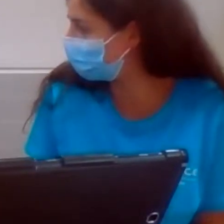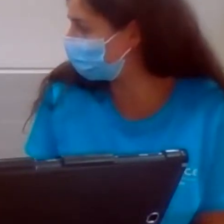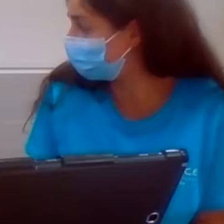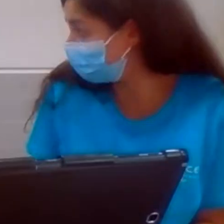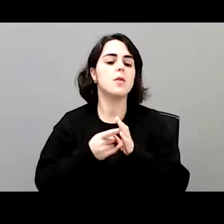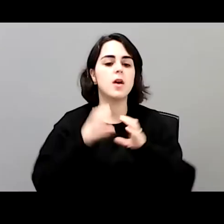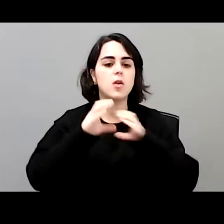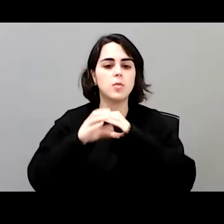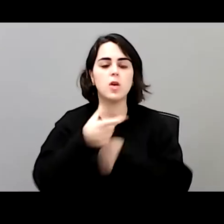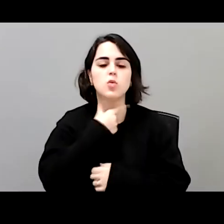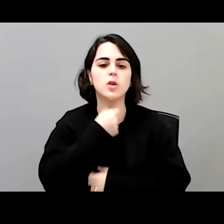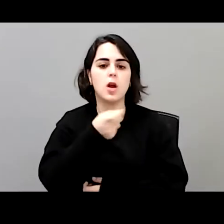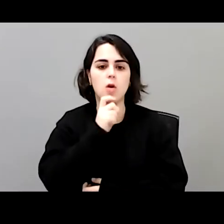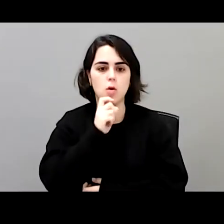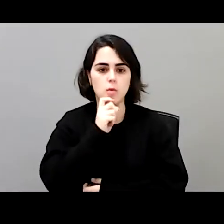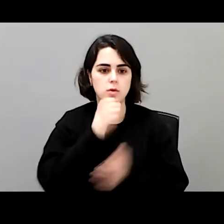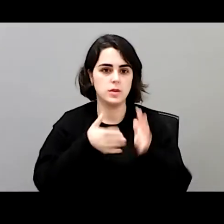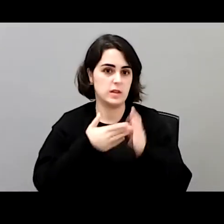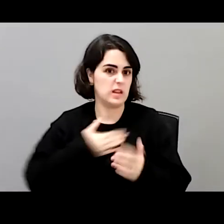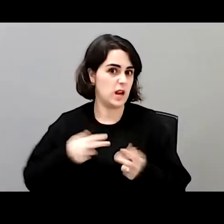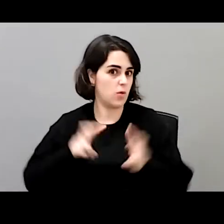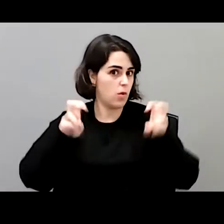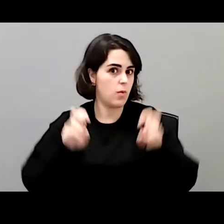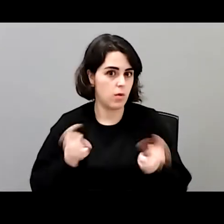un sistema de comunicación. ¿Te gustaría tener uno nuevo?